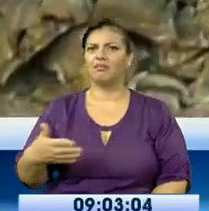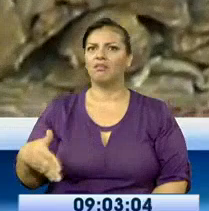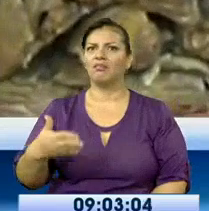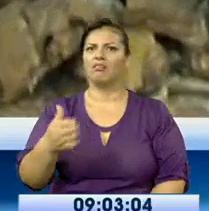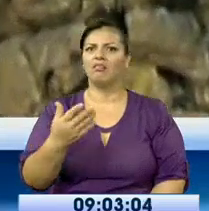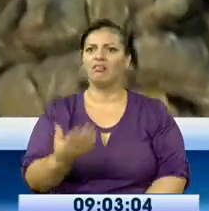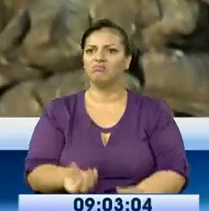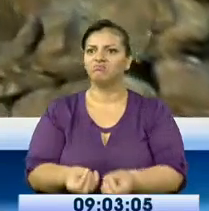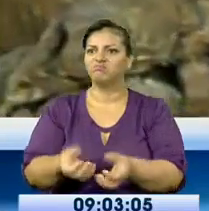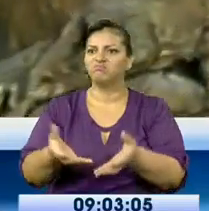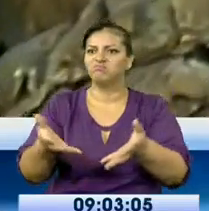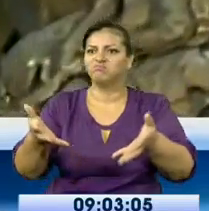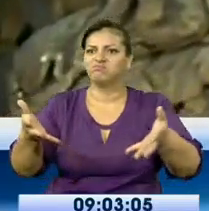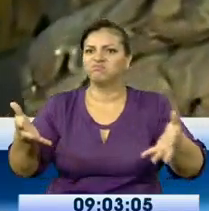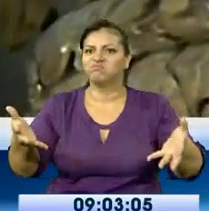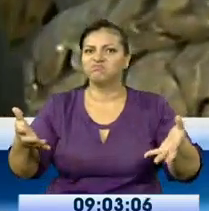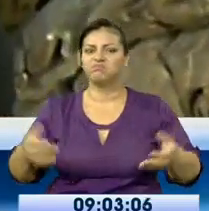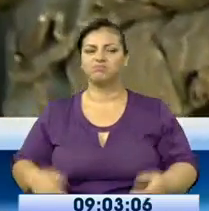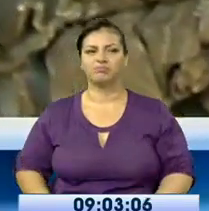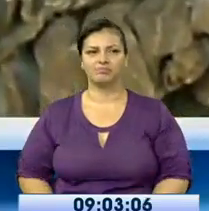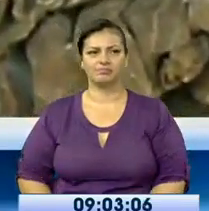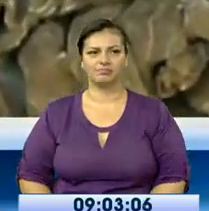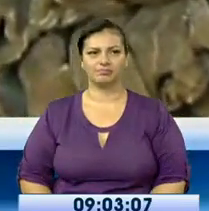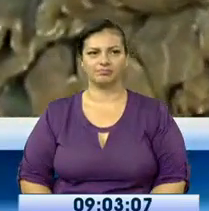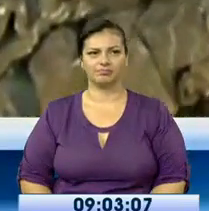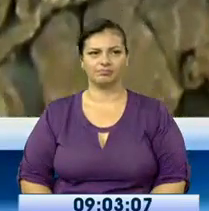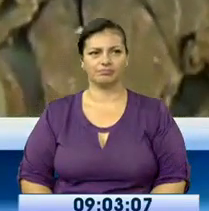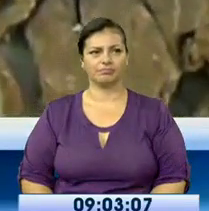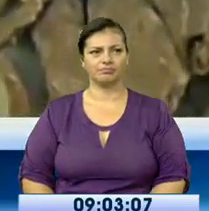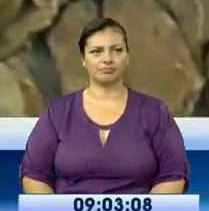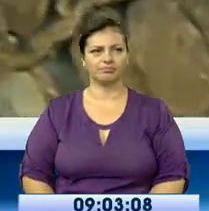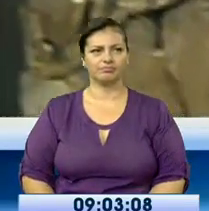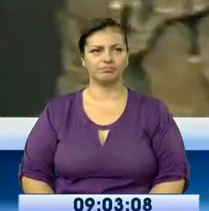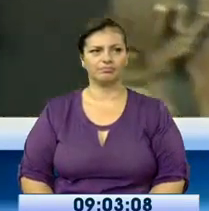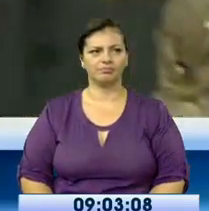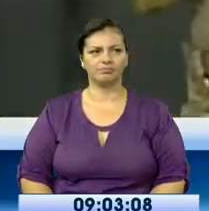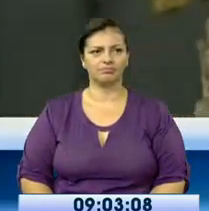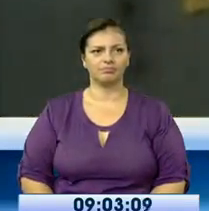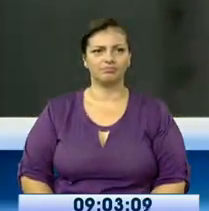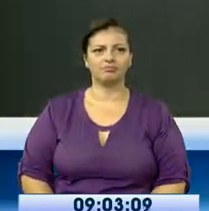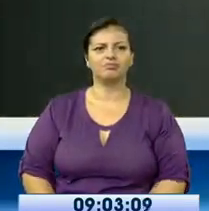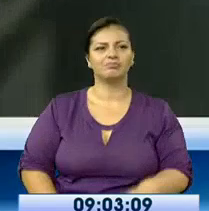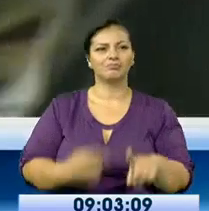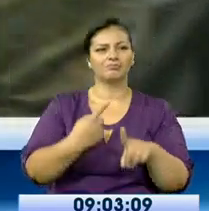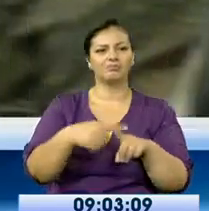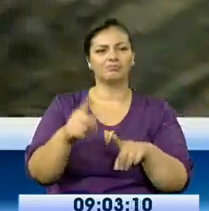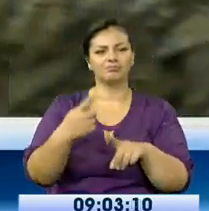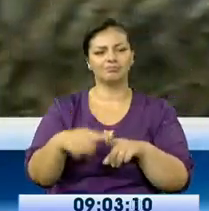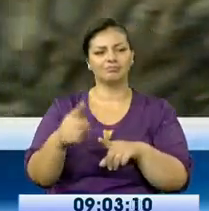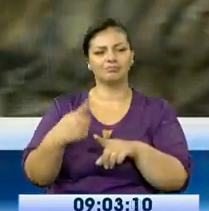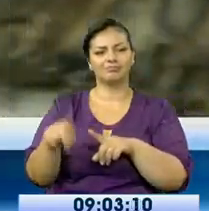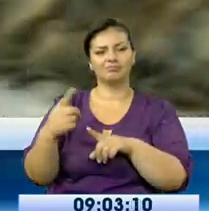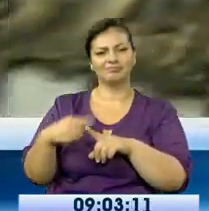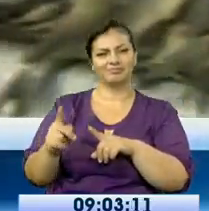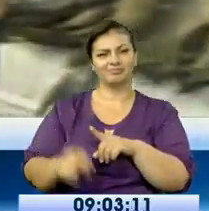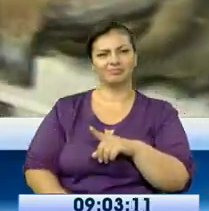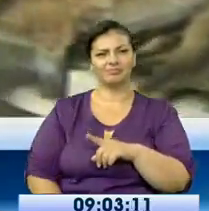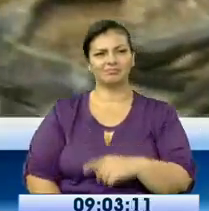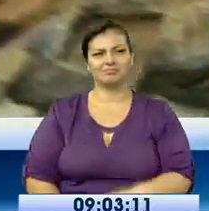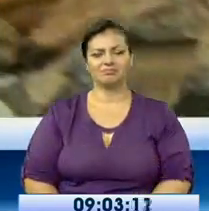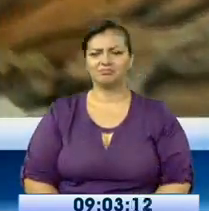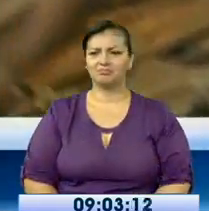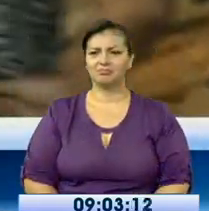y vamos a ver qué tal están los precios miren están bien abastecidos y aquí cerca para que ellos las personas puedan venir y